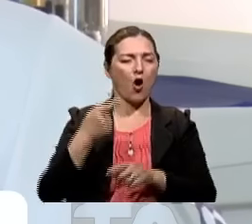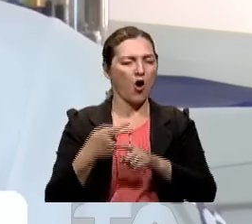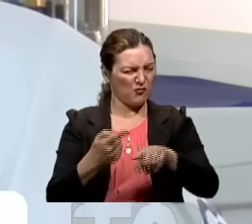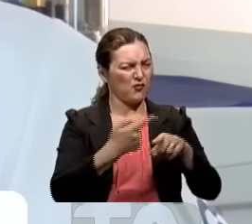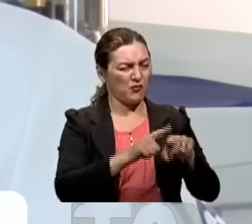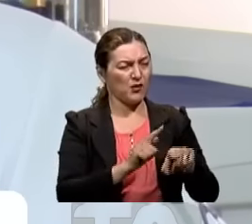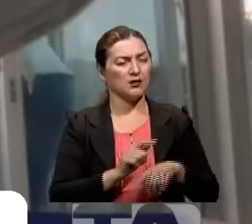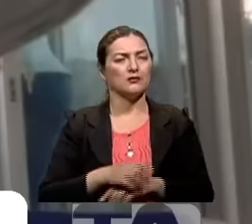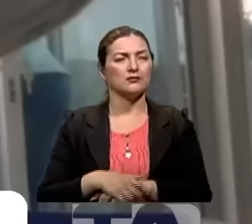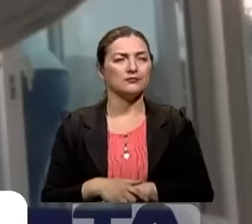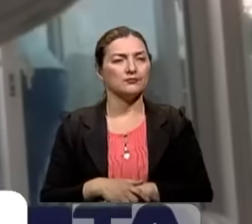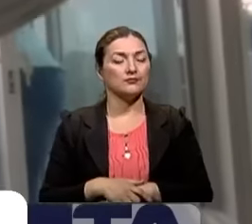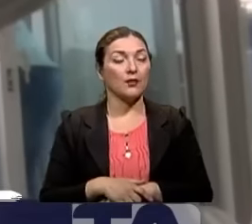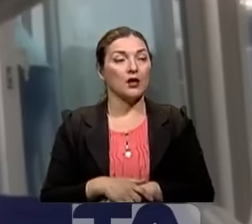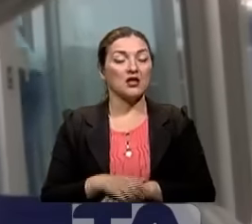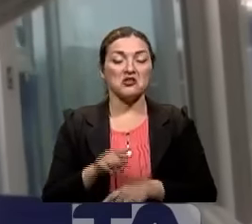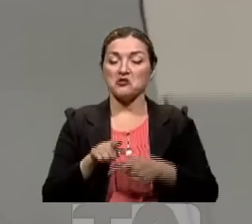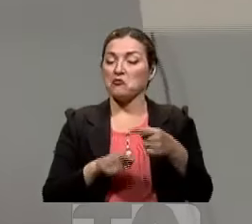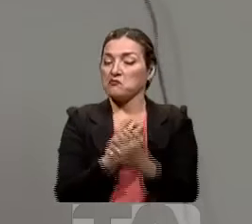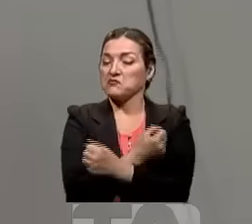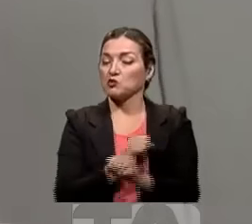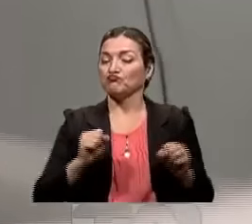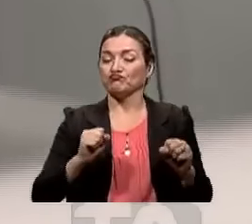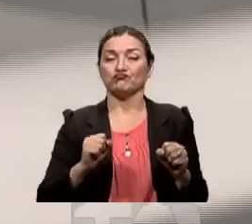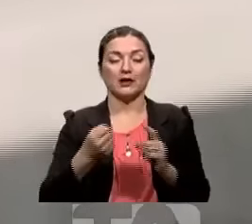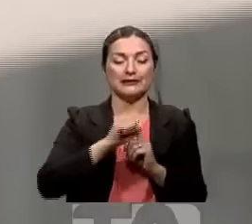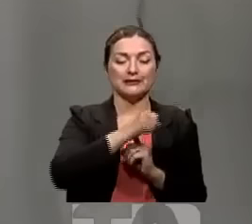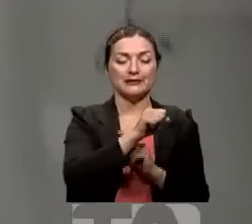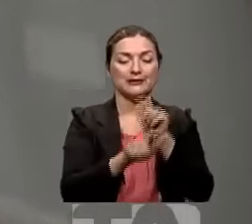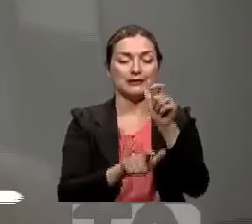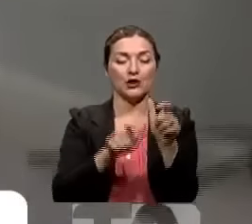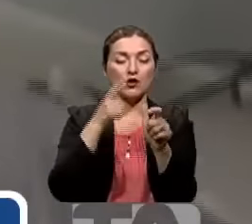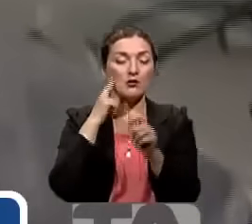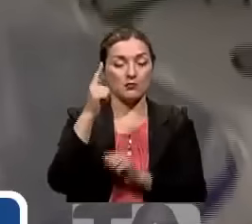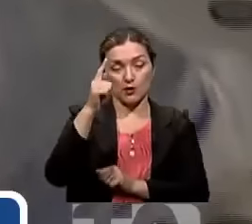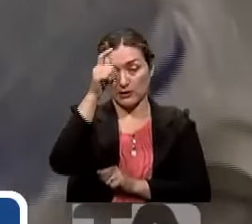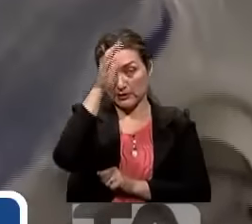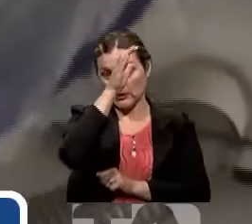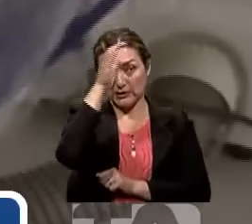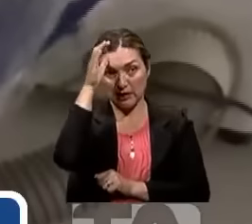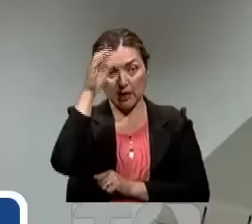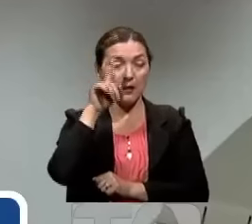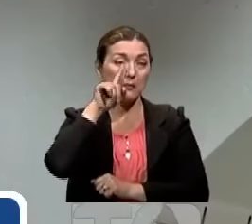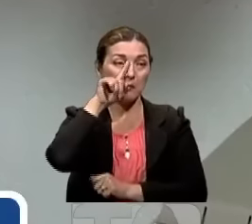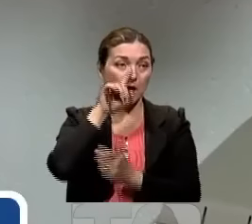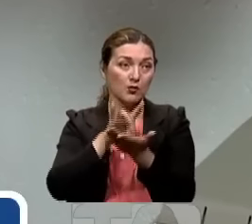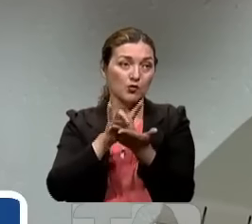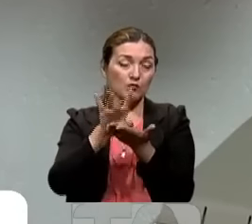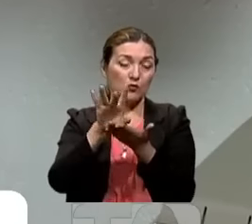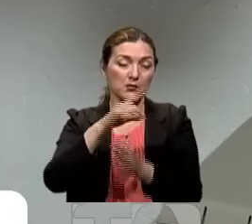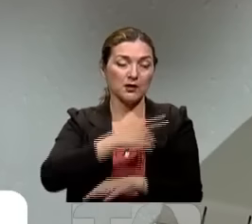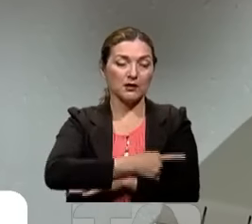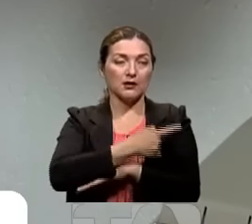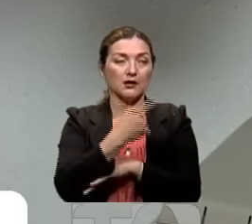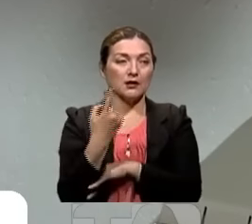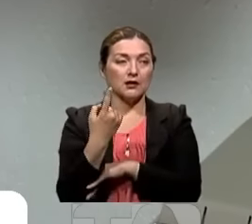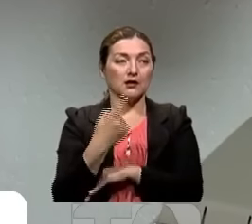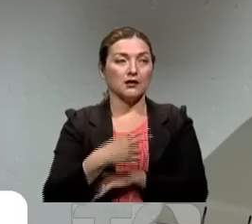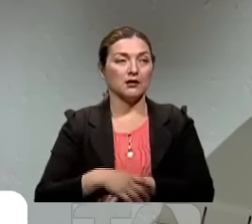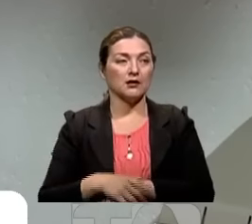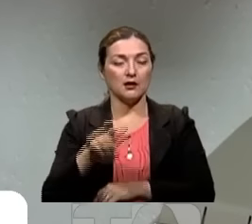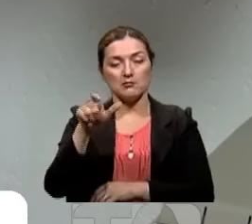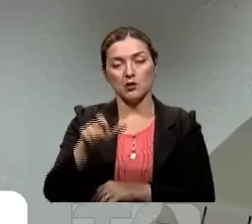la demanda del paciente. Debido a la situación, algunas clínicas redujeron su personal. Sí, en estos días tuvimos que prescindir de